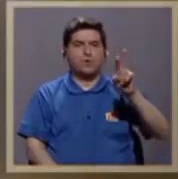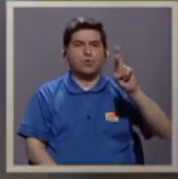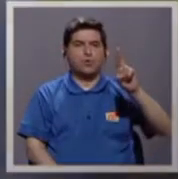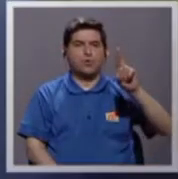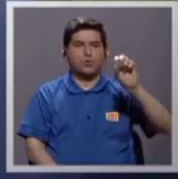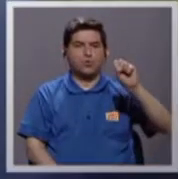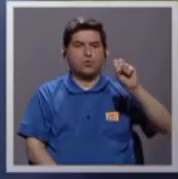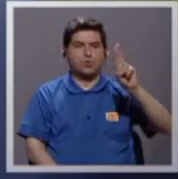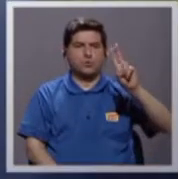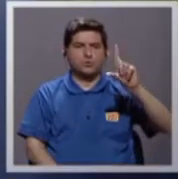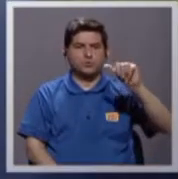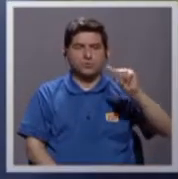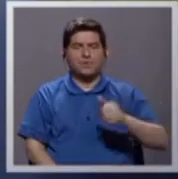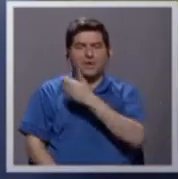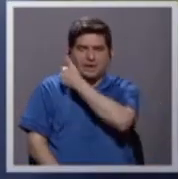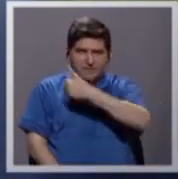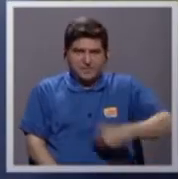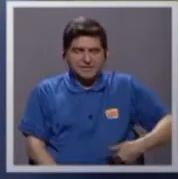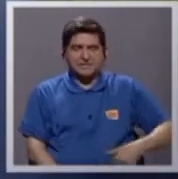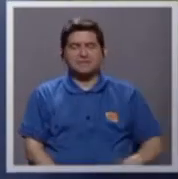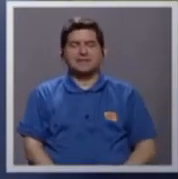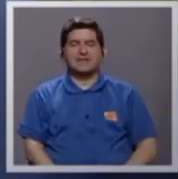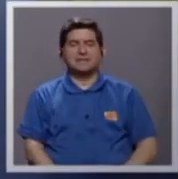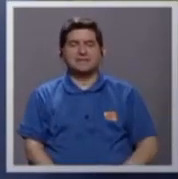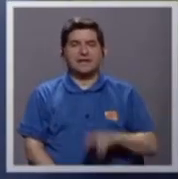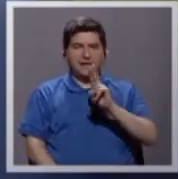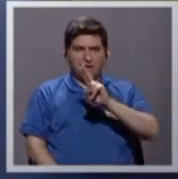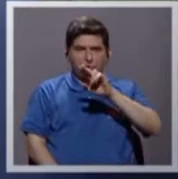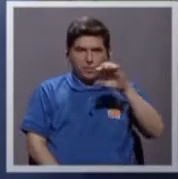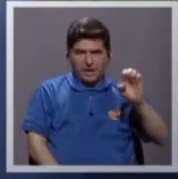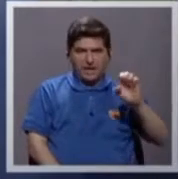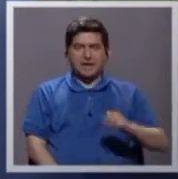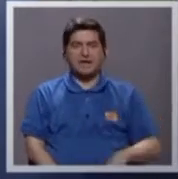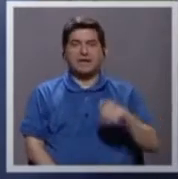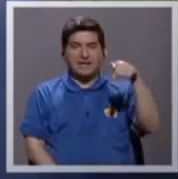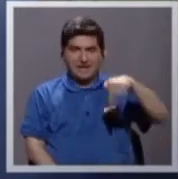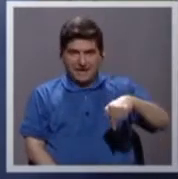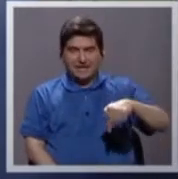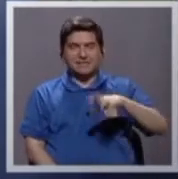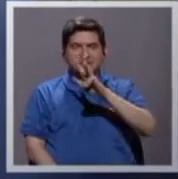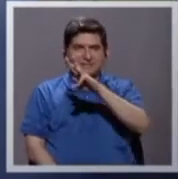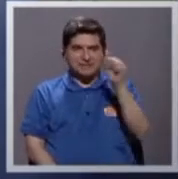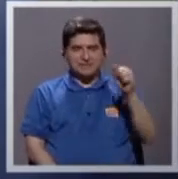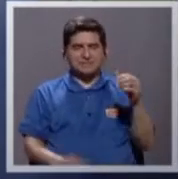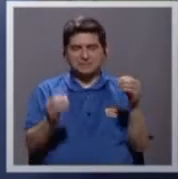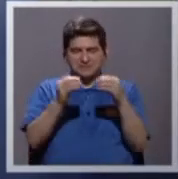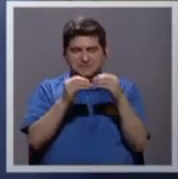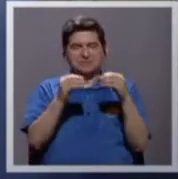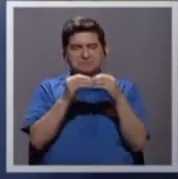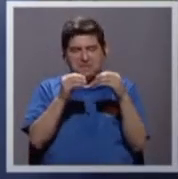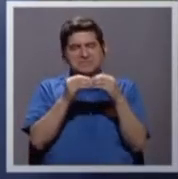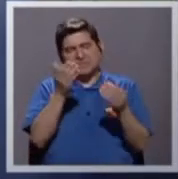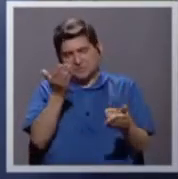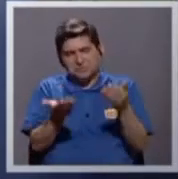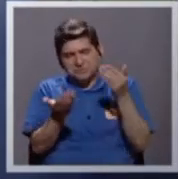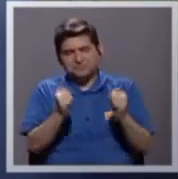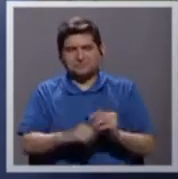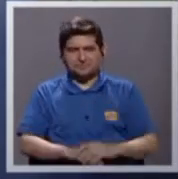del gobierno europeo y por este semestre, bueno, ella por más tiempo,